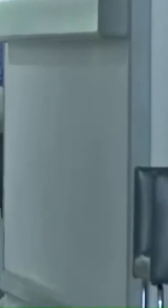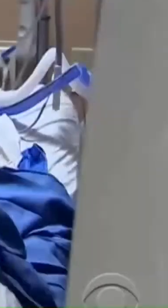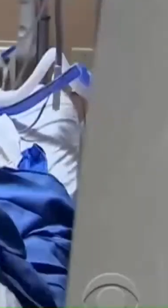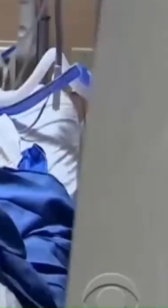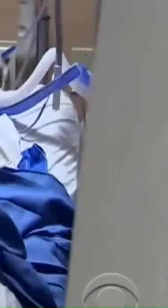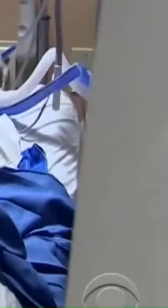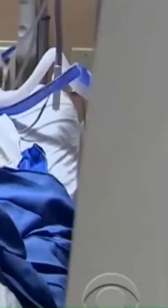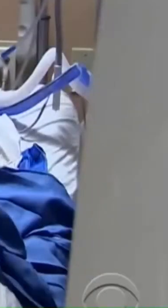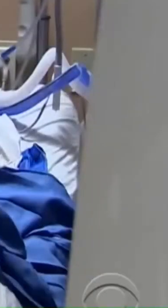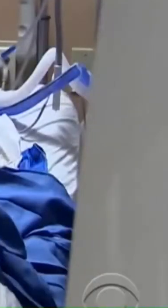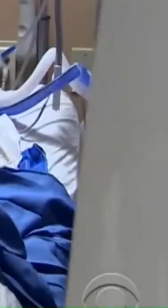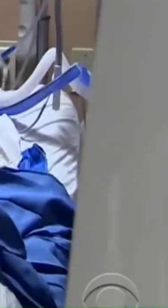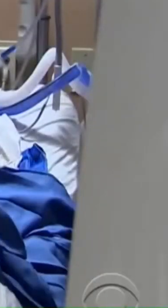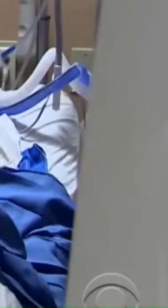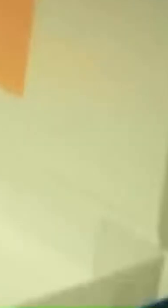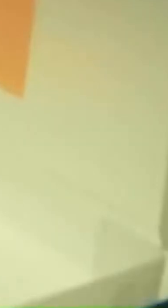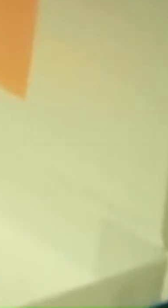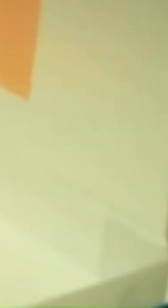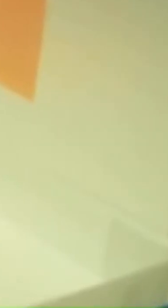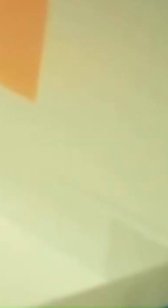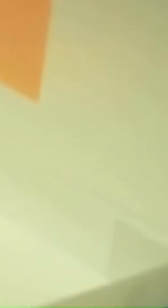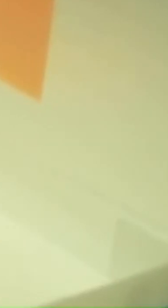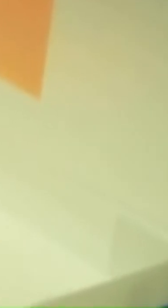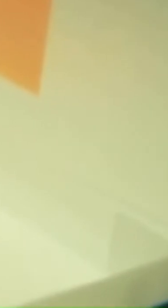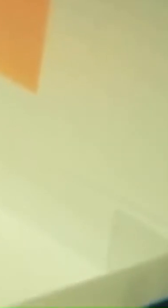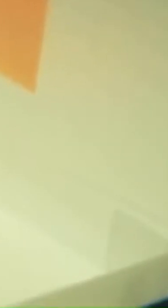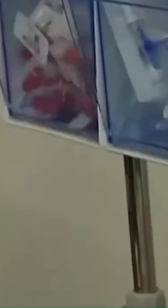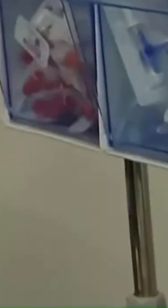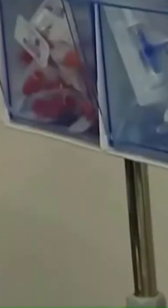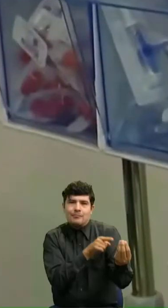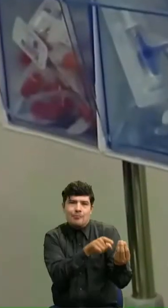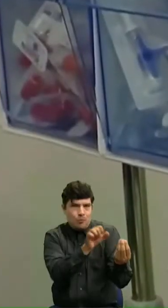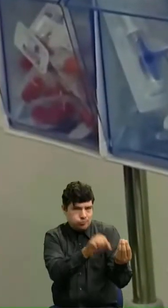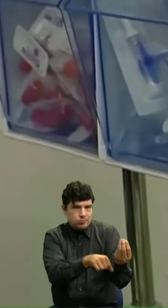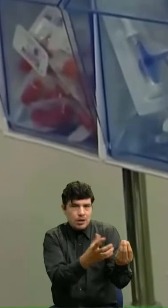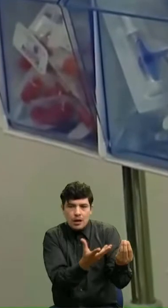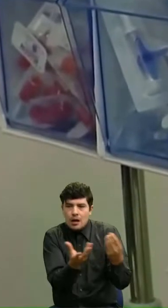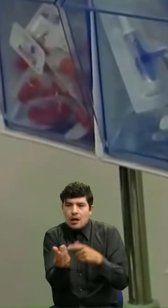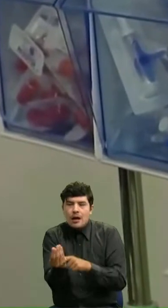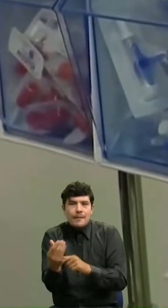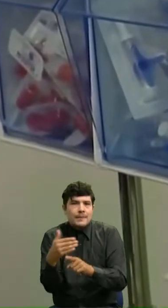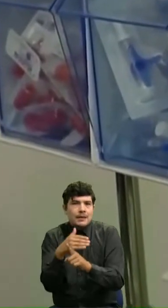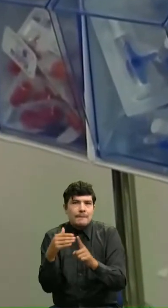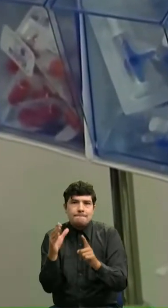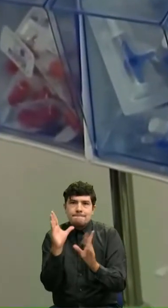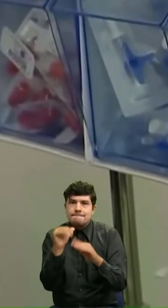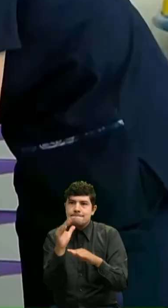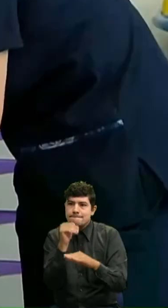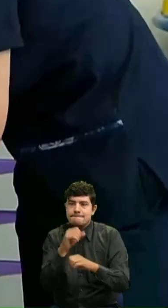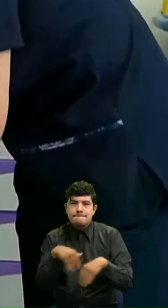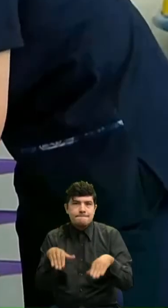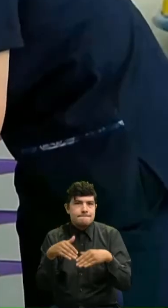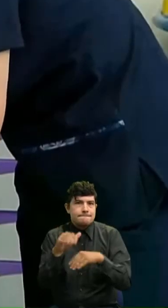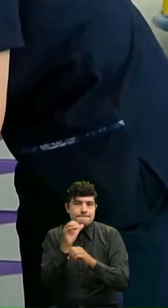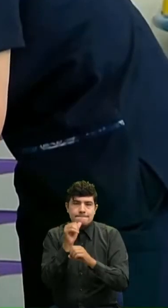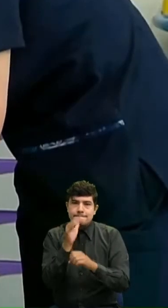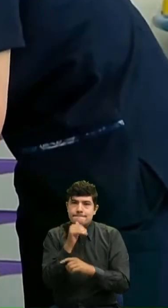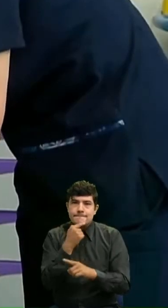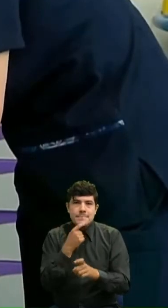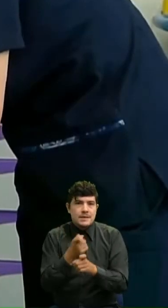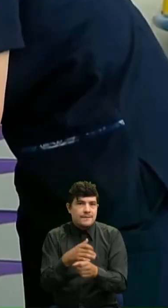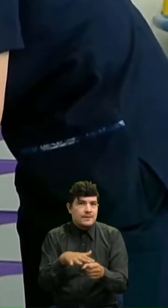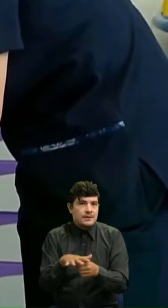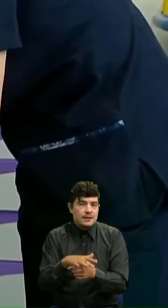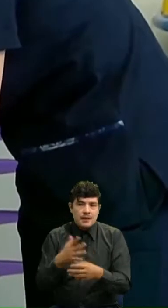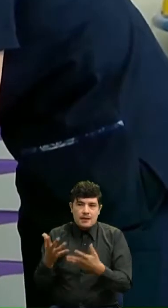funcionarios asistenciales estarían dentro de la priorización para recibir la vacunación durante esta semana era el inconformismo de parte mía